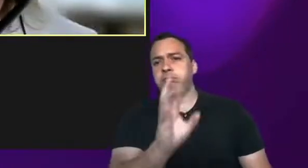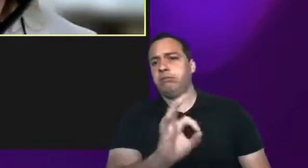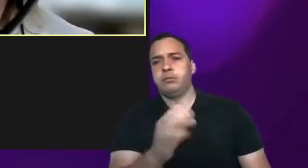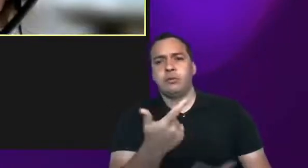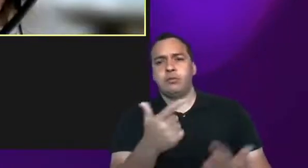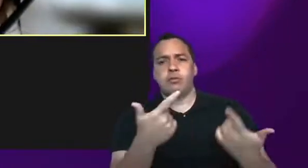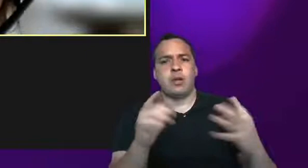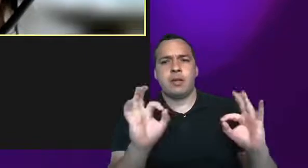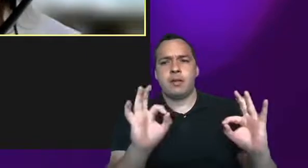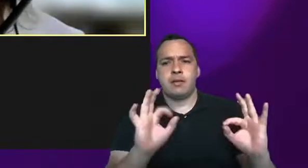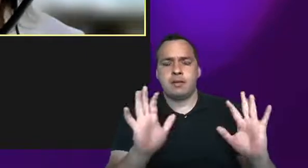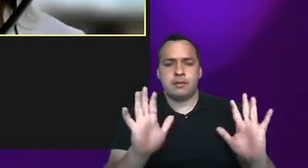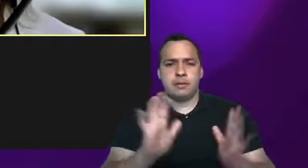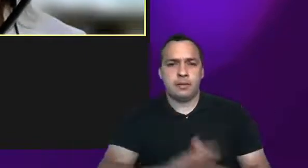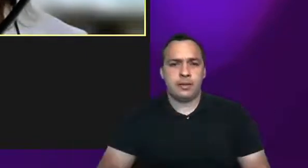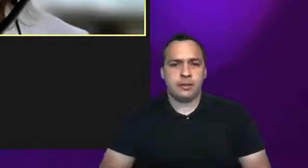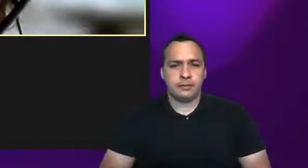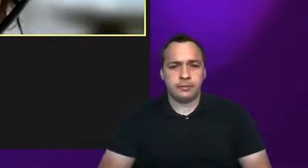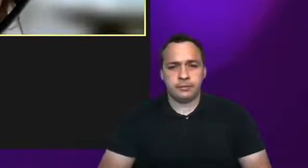Decaído, digamos, no